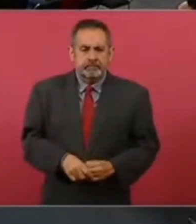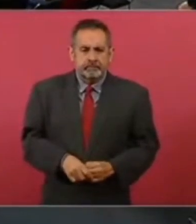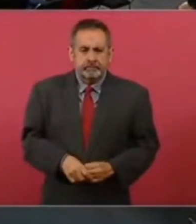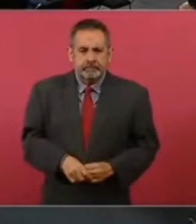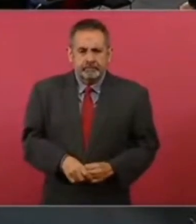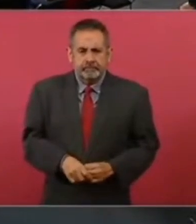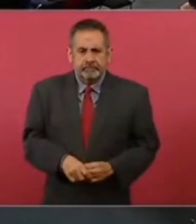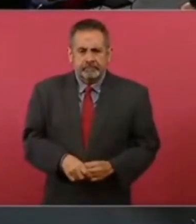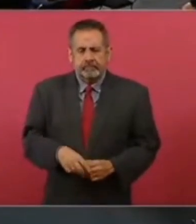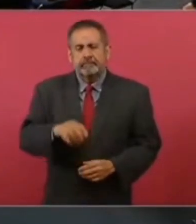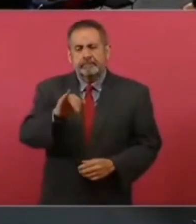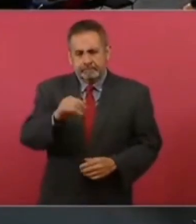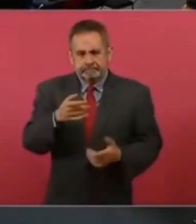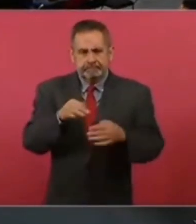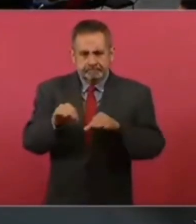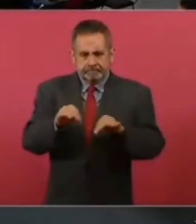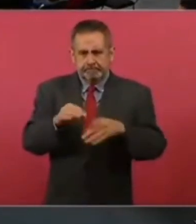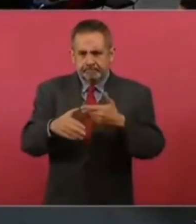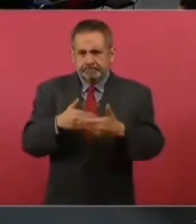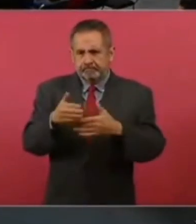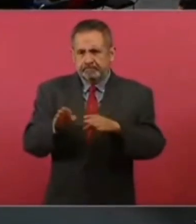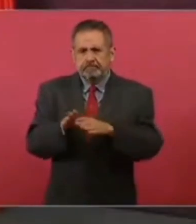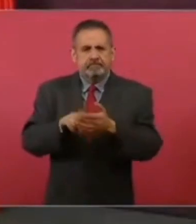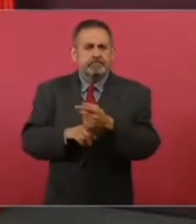Este levantó una cabeza. Sí, estamos trabajando